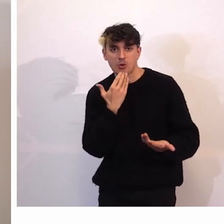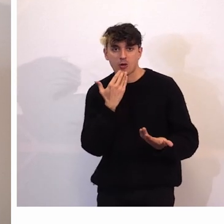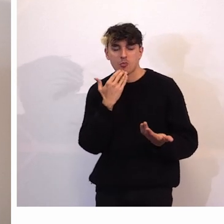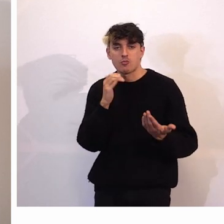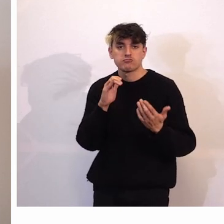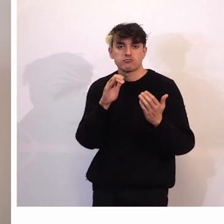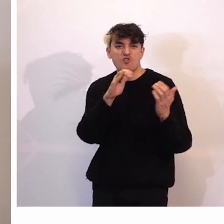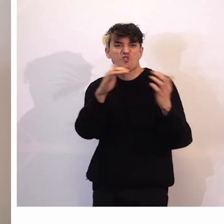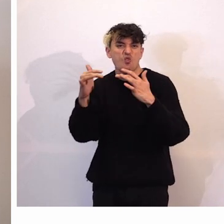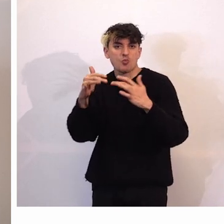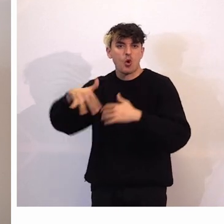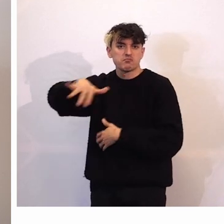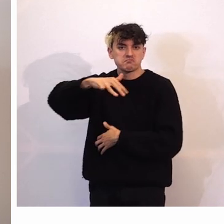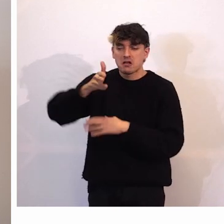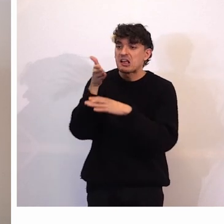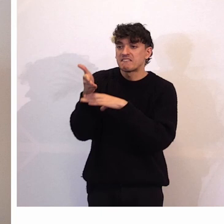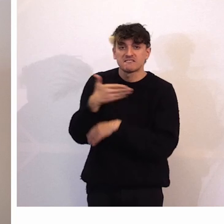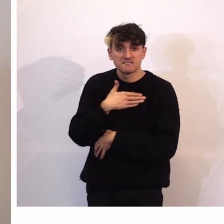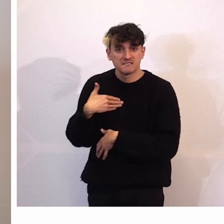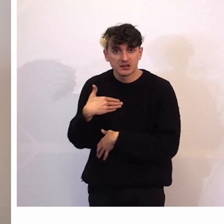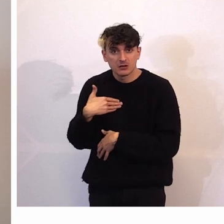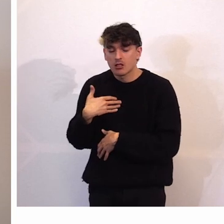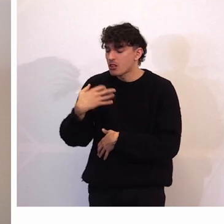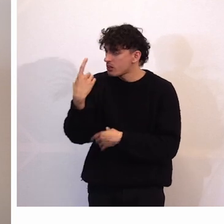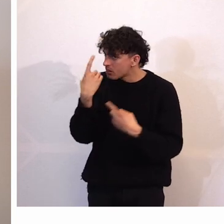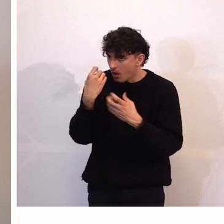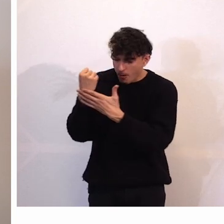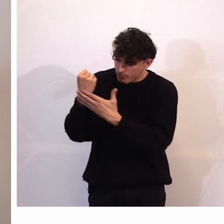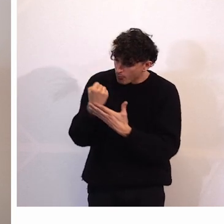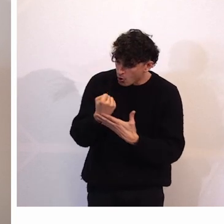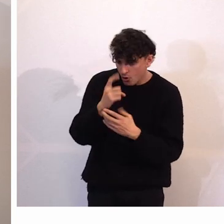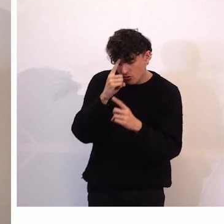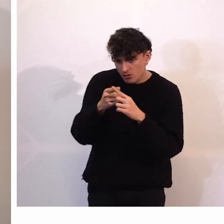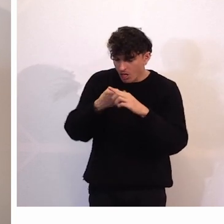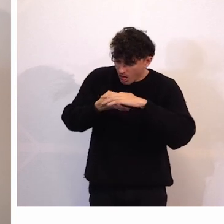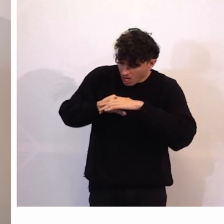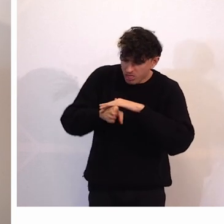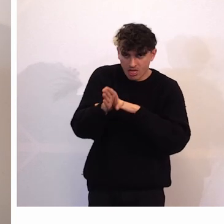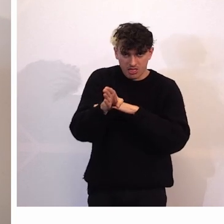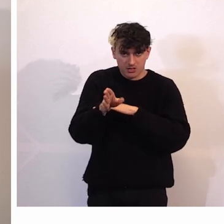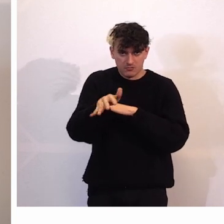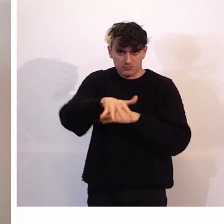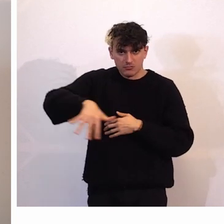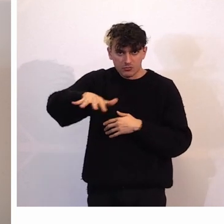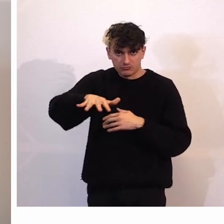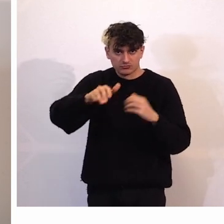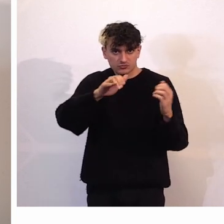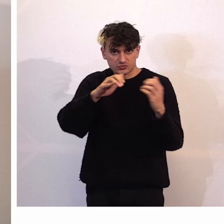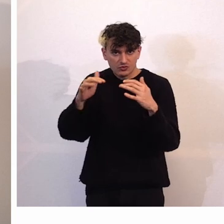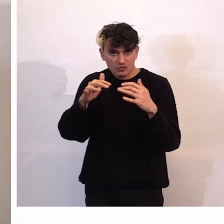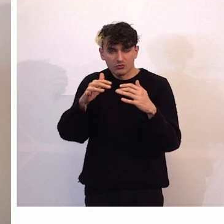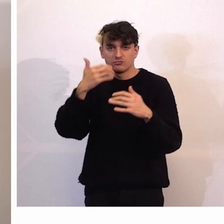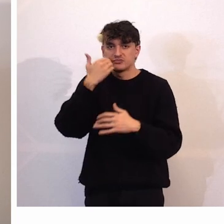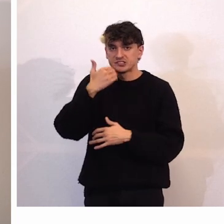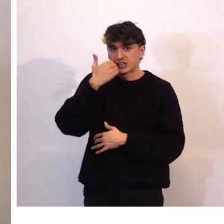fútbol, pues poder tener el apoyo necesario para acceder al campo de fútbol un sábado a